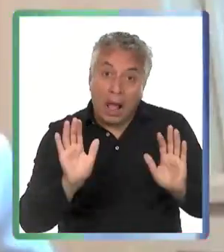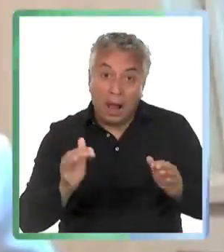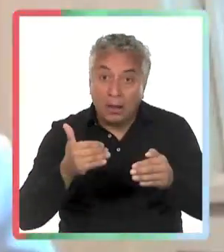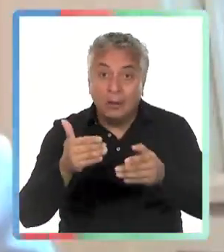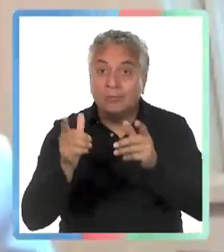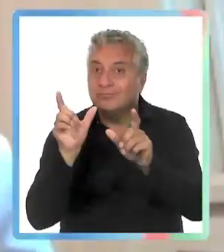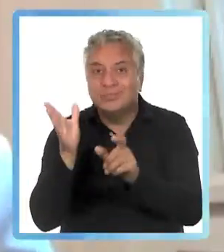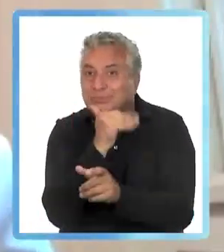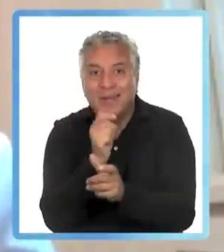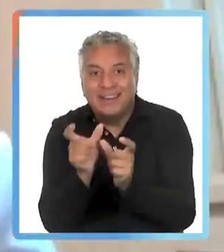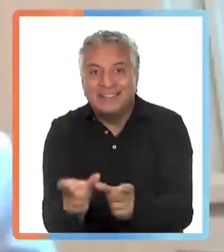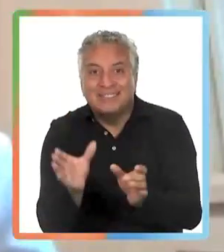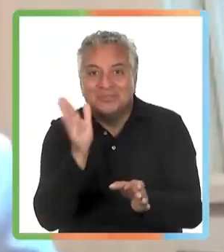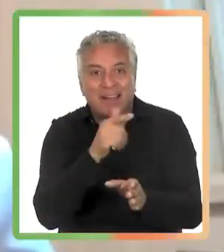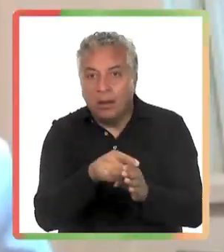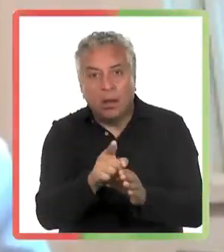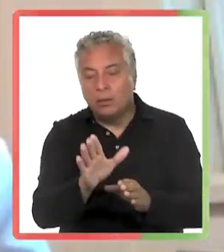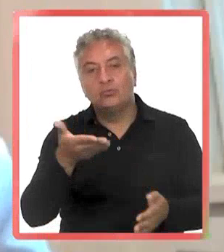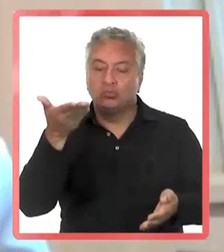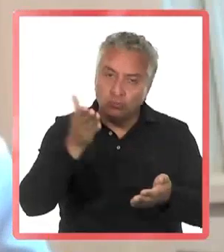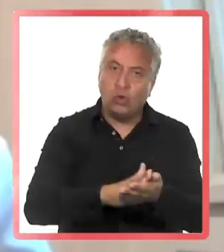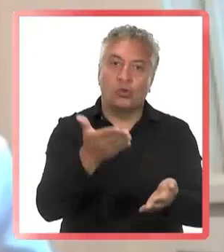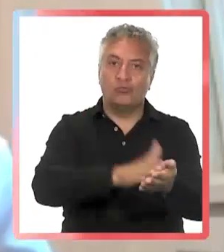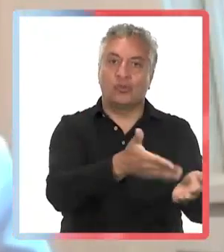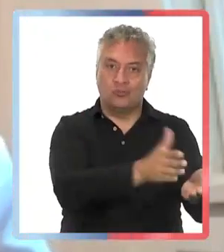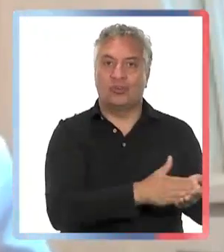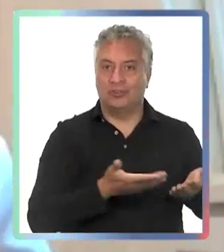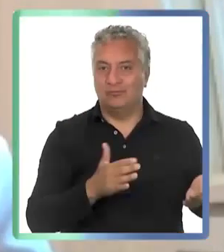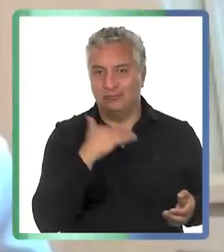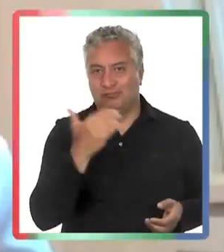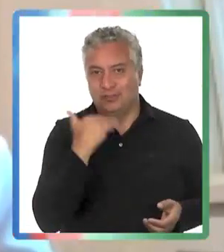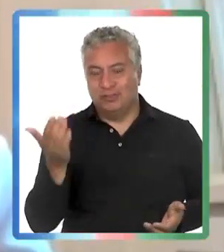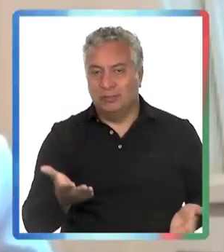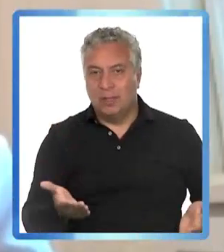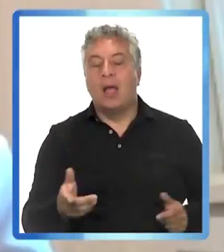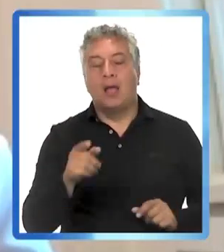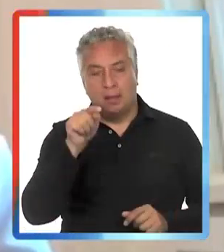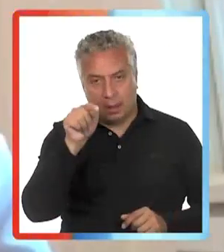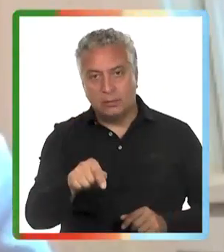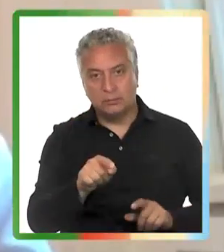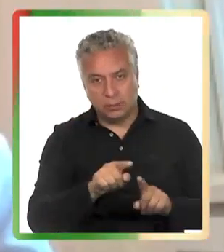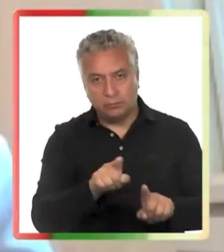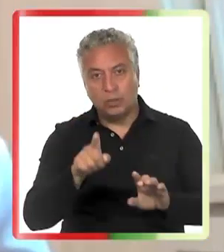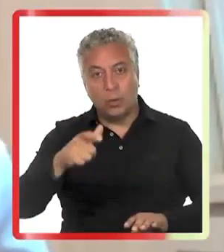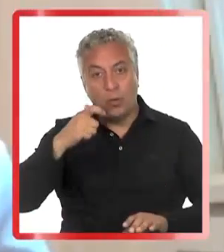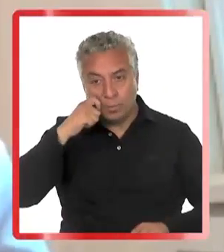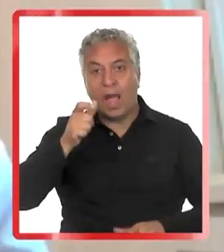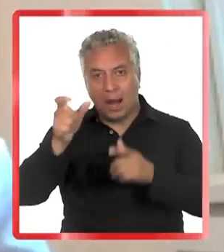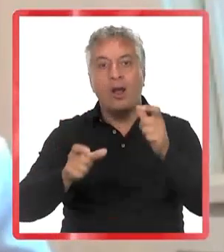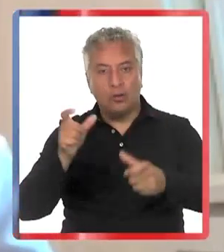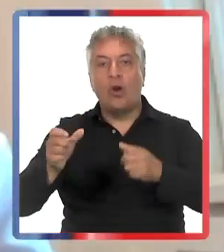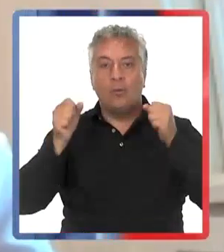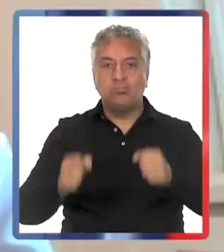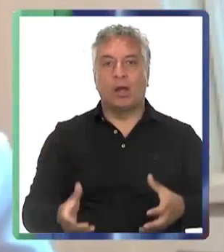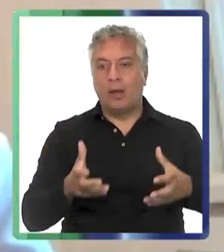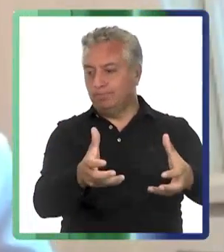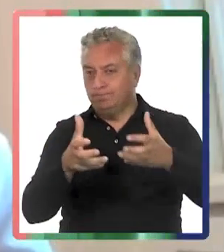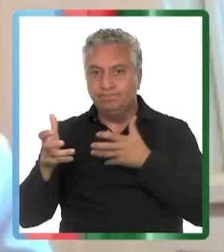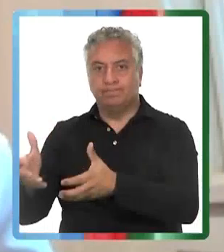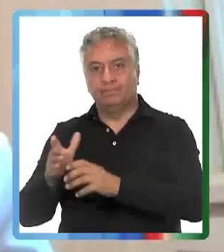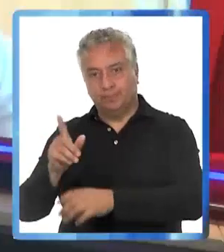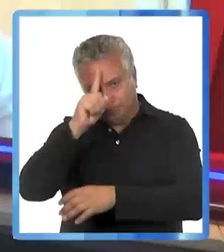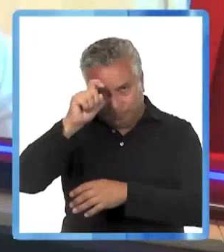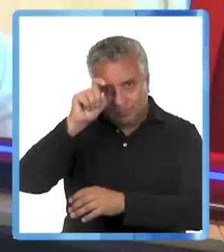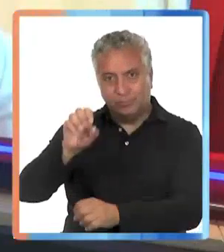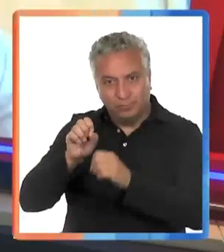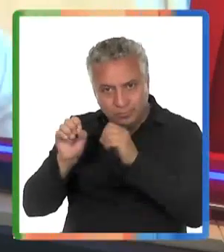una alta letalidad. En seres humanos, esta también en particular lo tiene, pero obviamente que en el caso de los seres humanos tenemos posibilidades